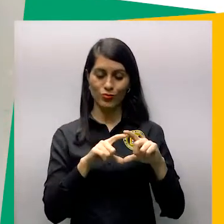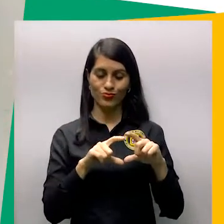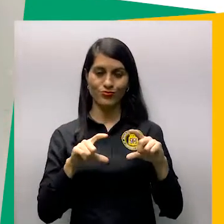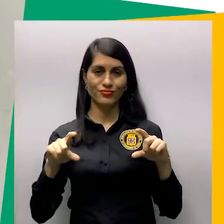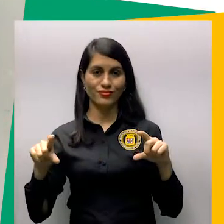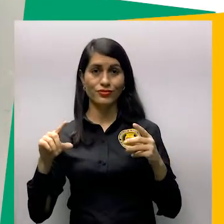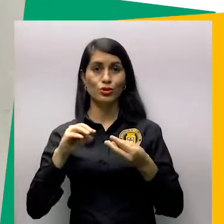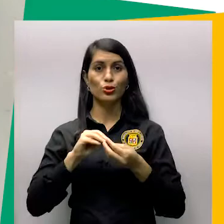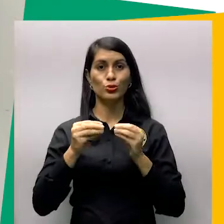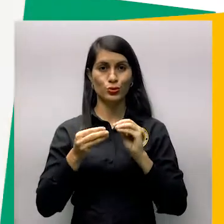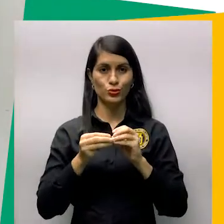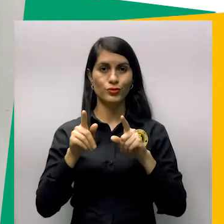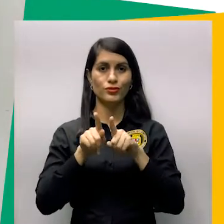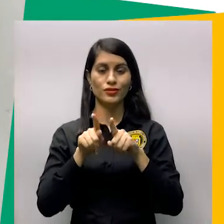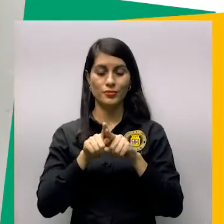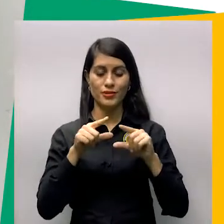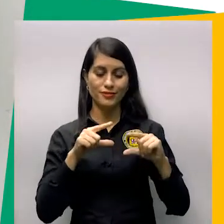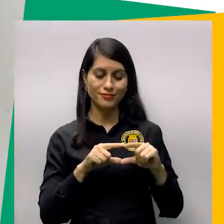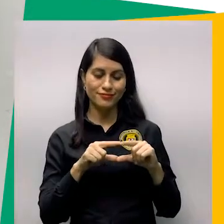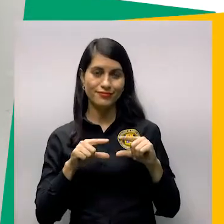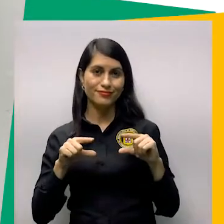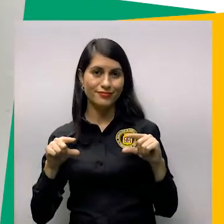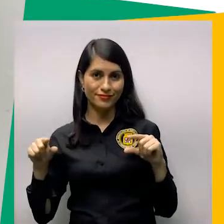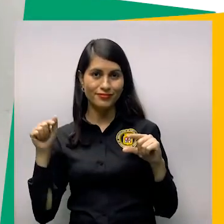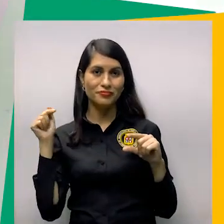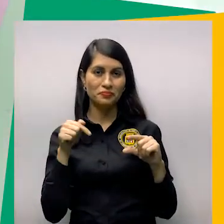página Marcia Pavón. El número de teléfono